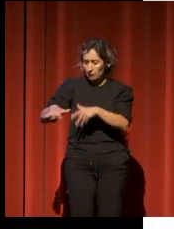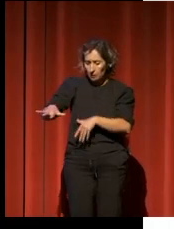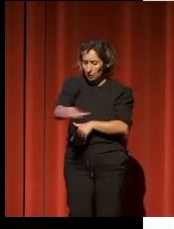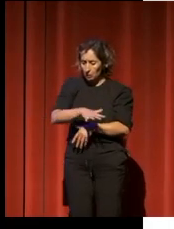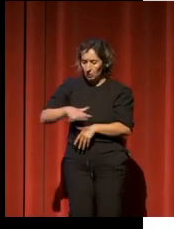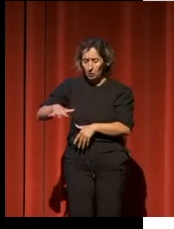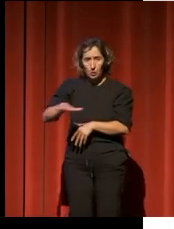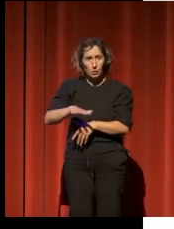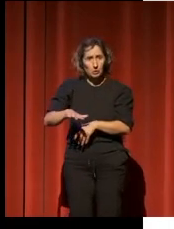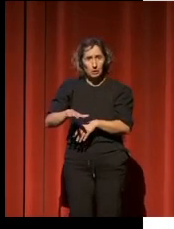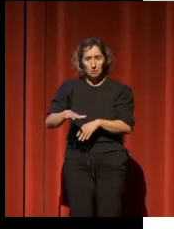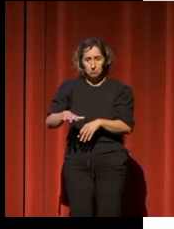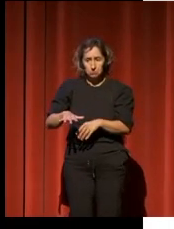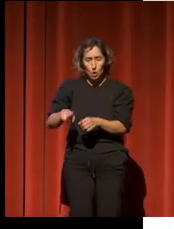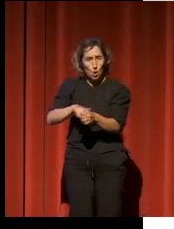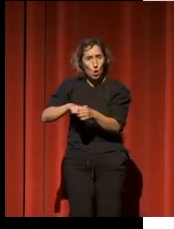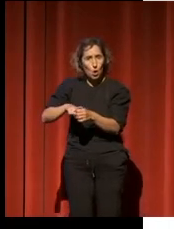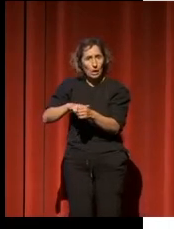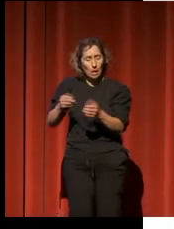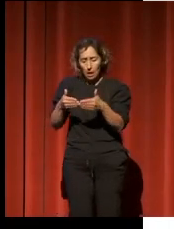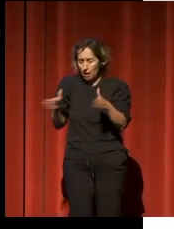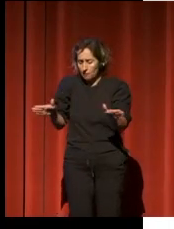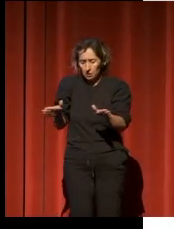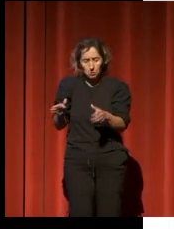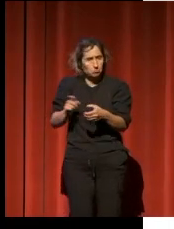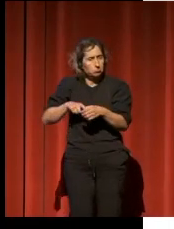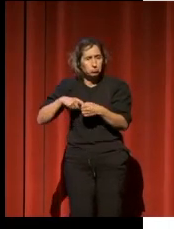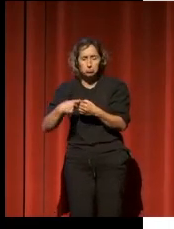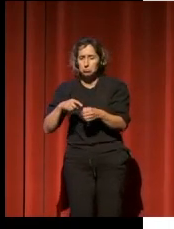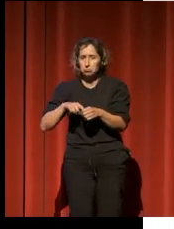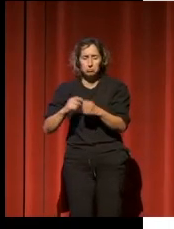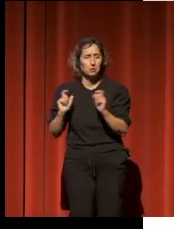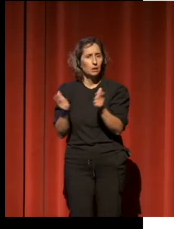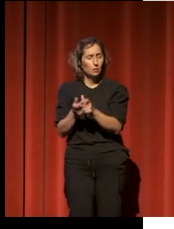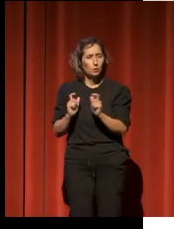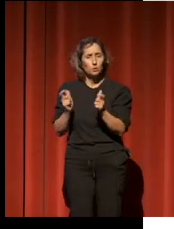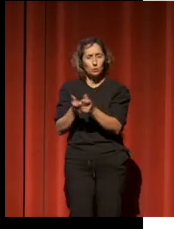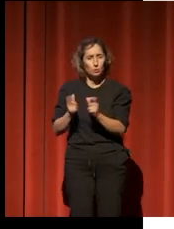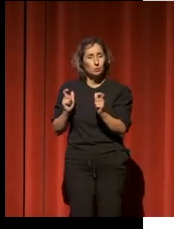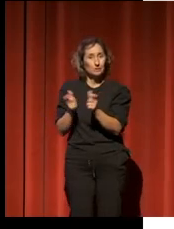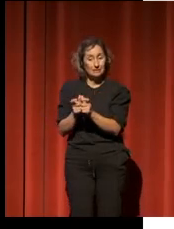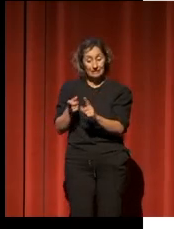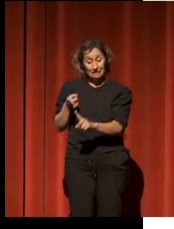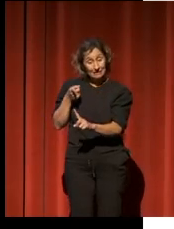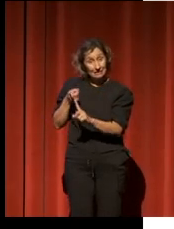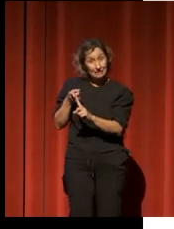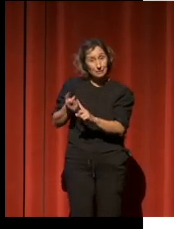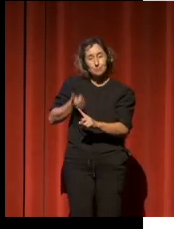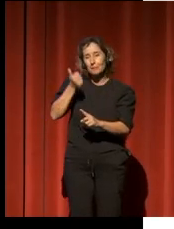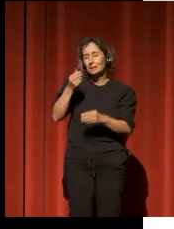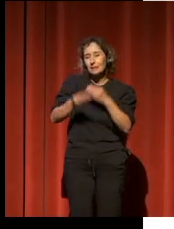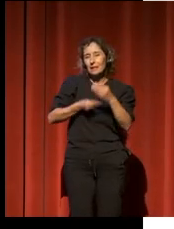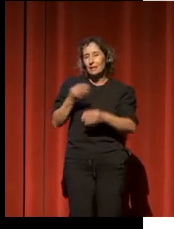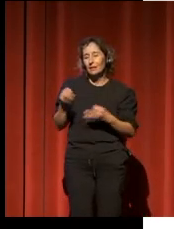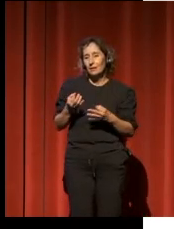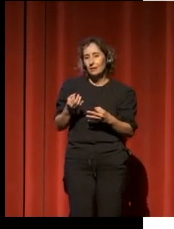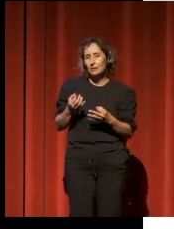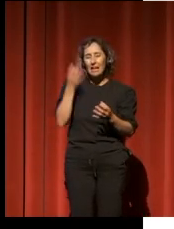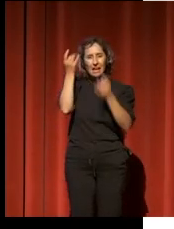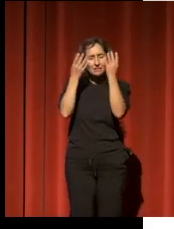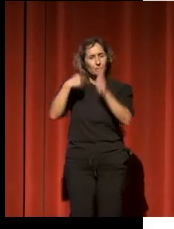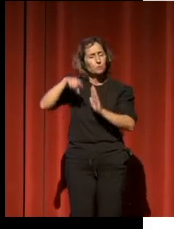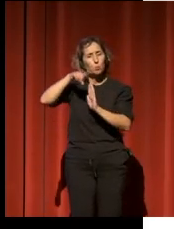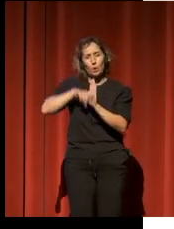local eh Y que sobre todo sobre todo eh se dedican a eh a la programación de